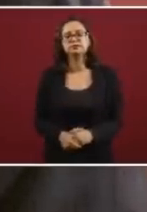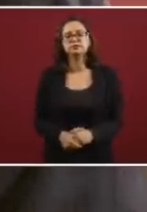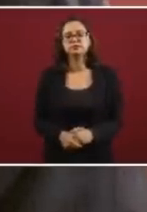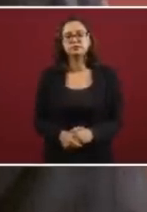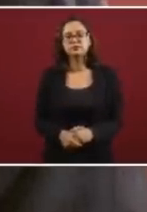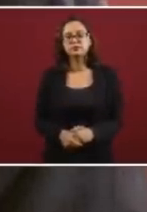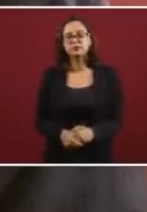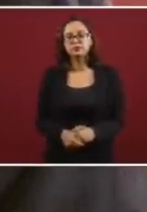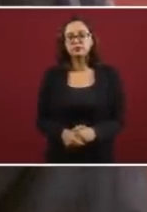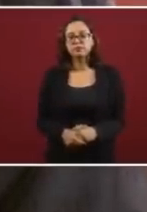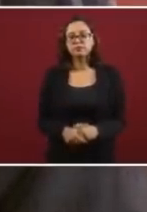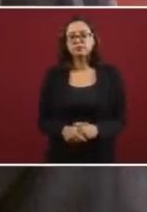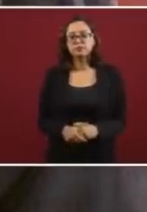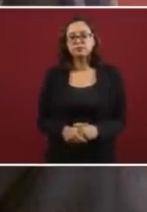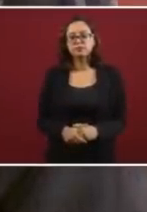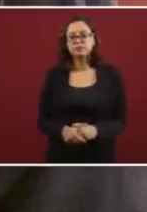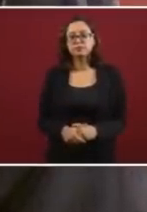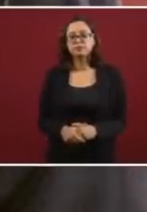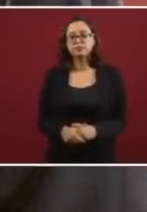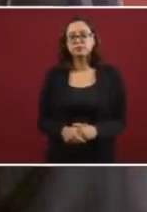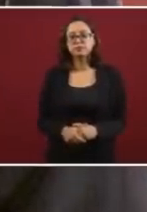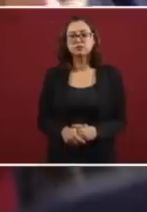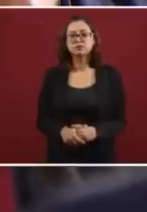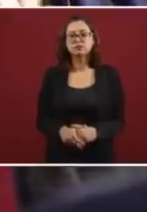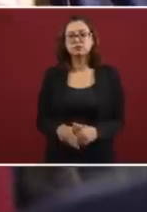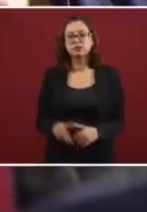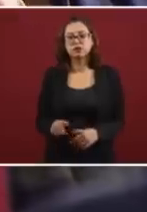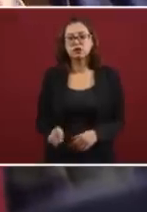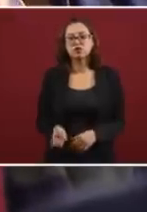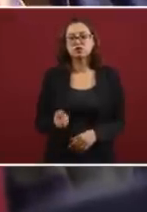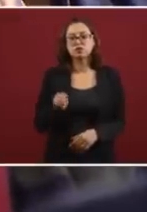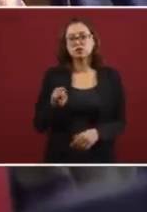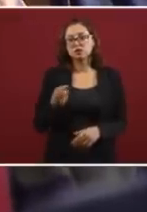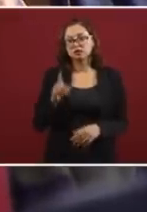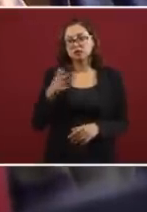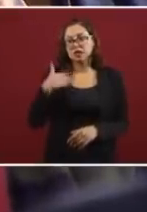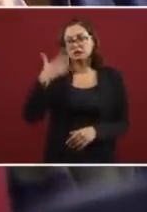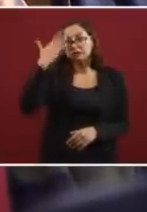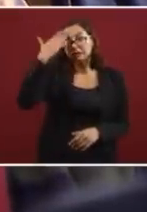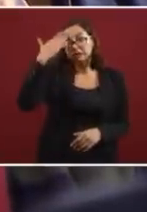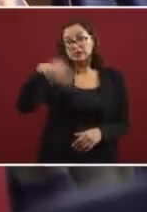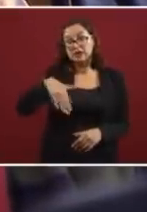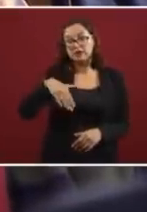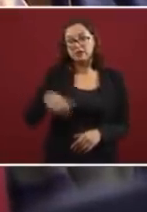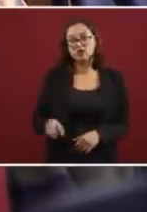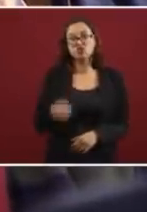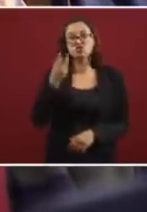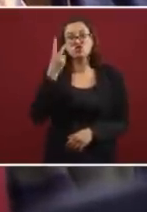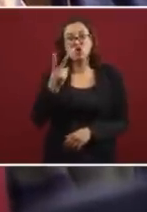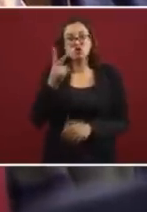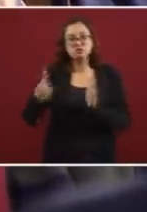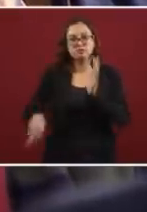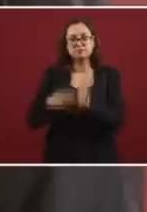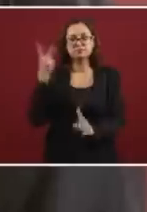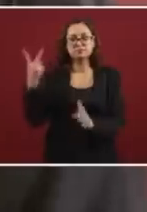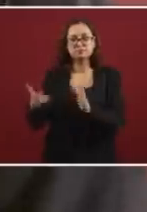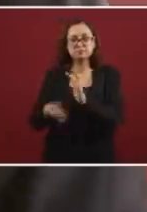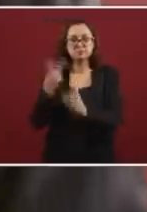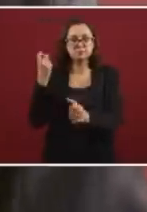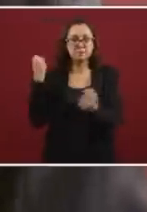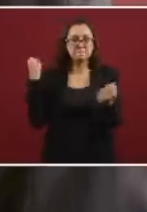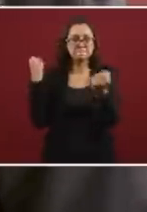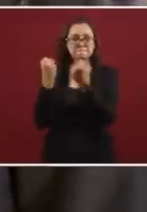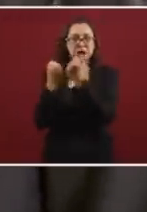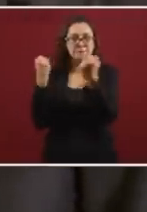sabiendo que fueron dos enfrentamientos antes de lo que pudo